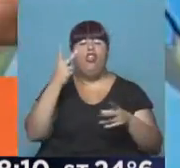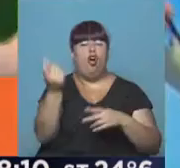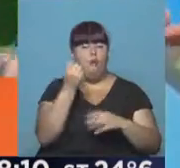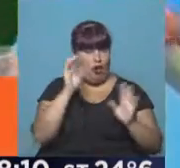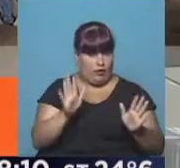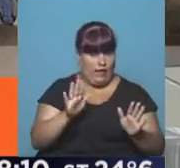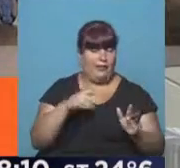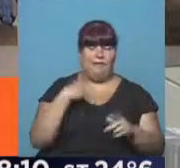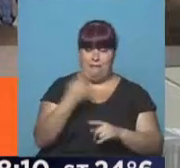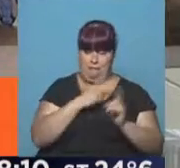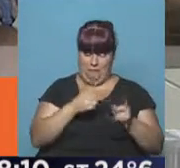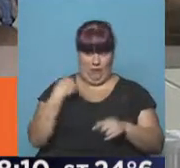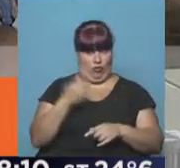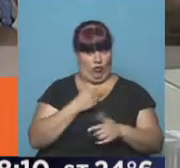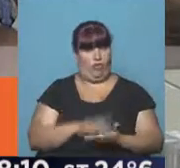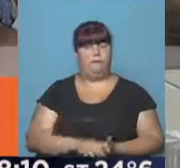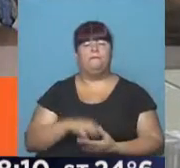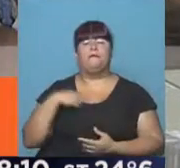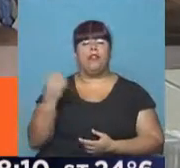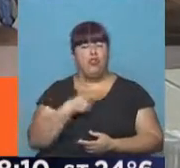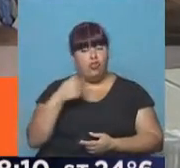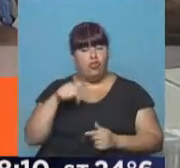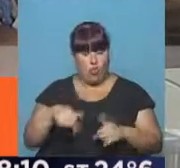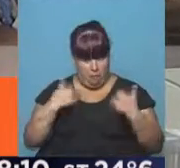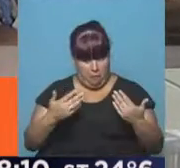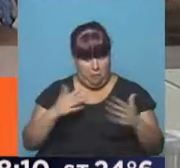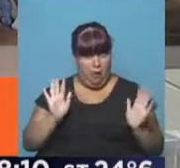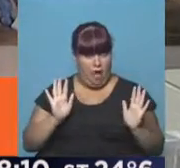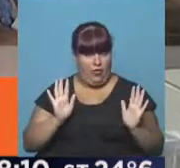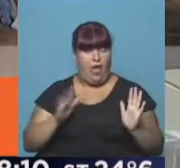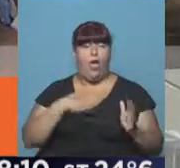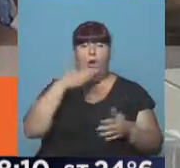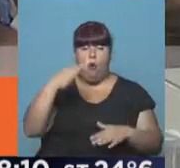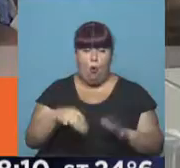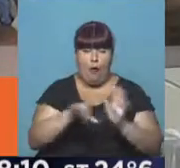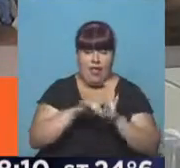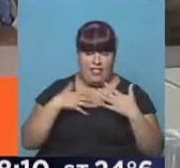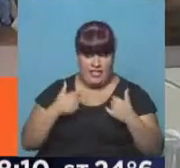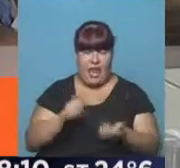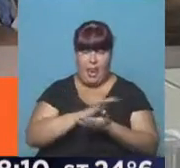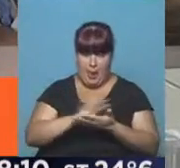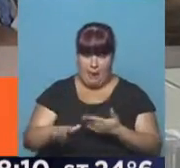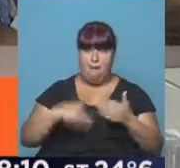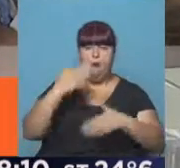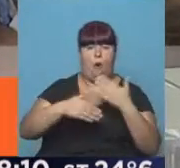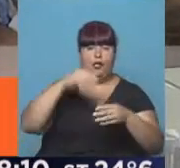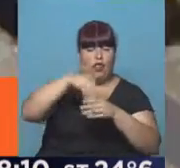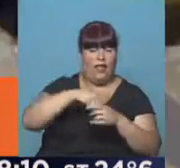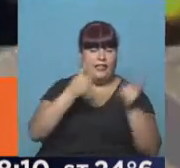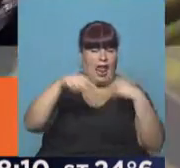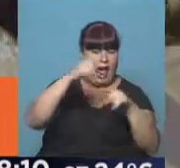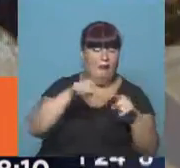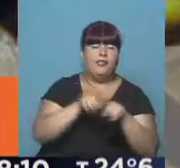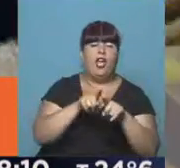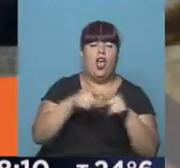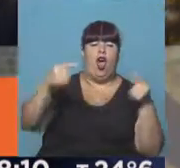uno lo que hicimos nosotros nosotros estamos en condiciones o sea cumplimos las normas sanitarias cumplimos el proceso interno de